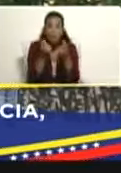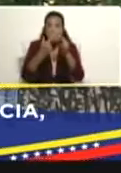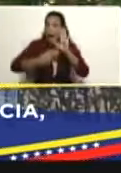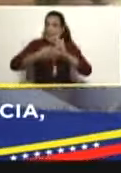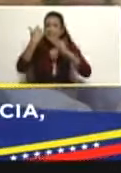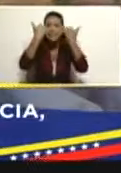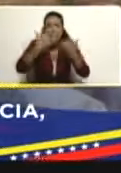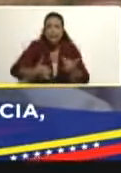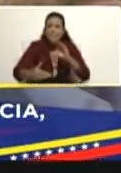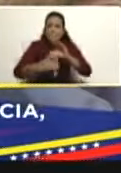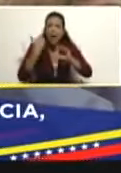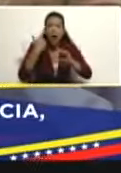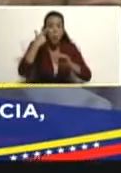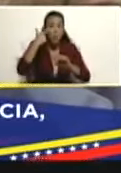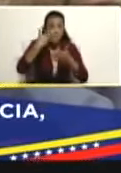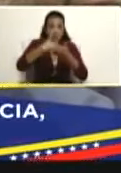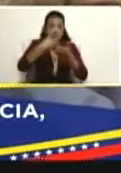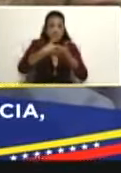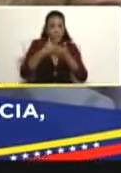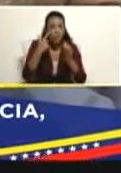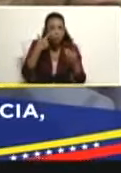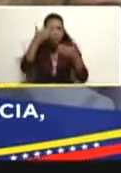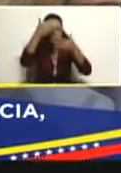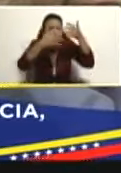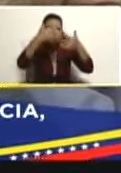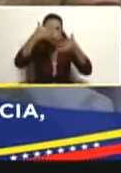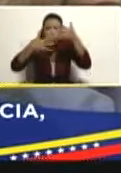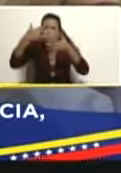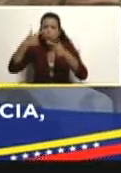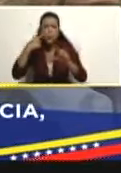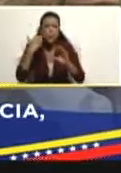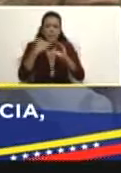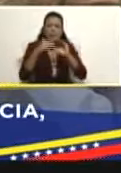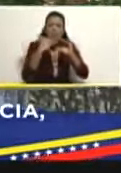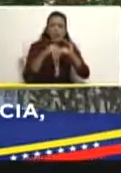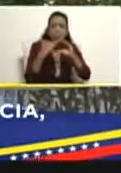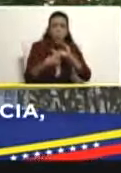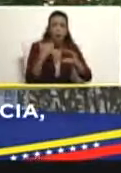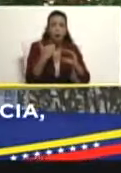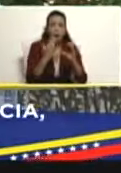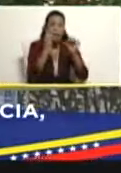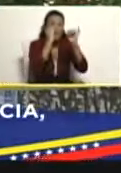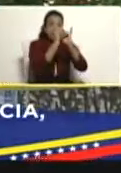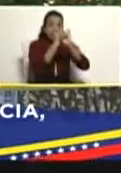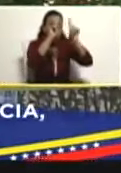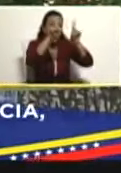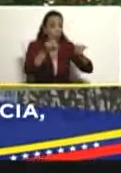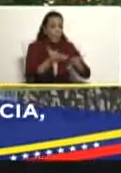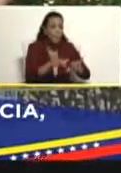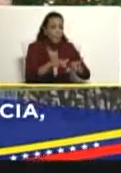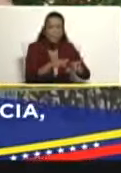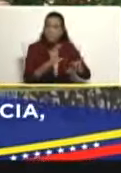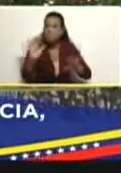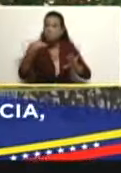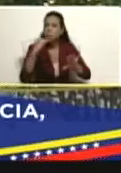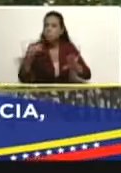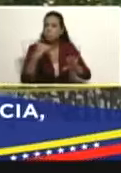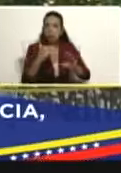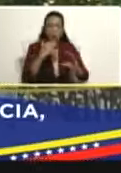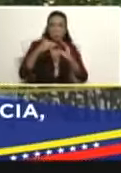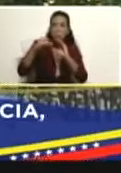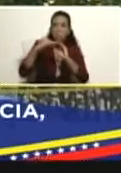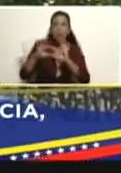ver en el seguimiento que hemos venido haciendo de cómo transacciones electrónicas se han incrementado de manera